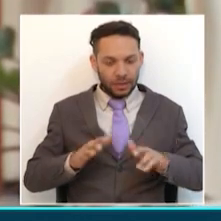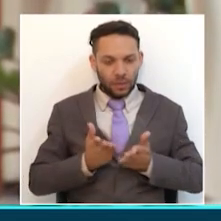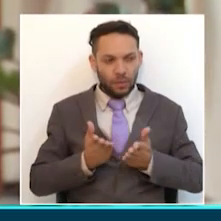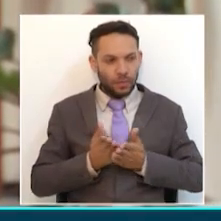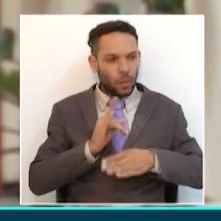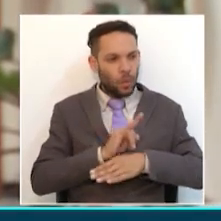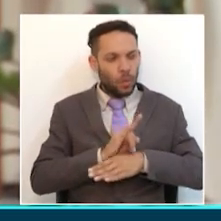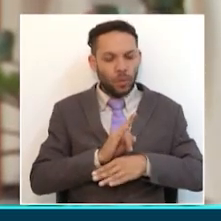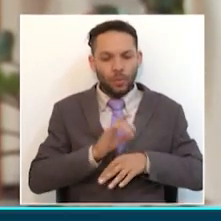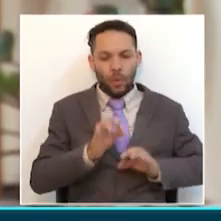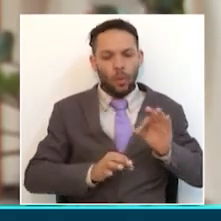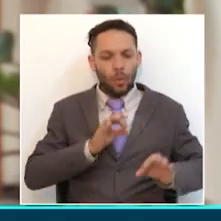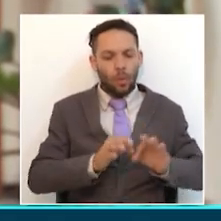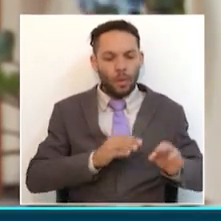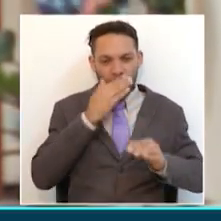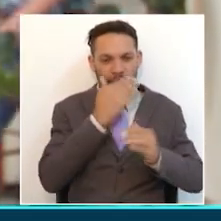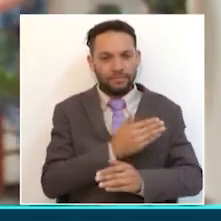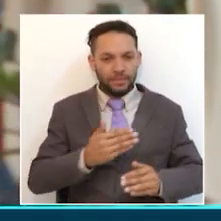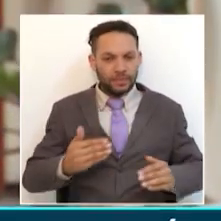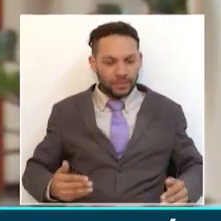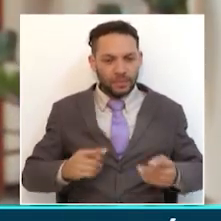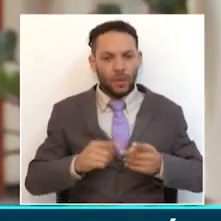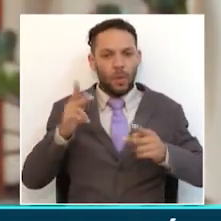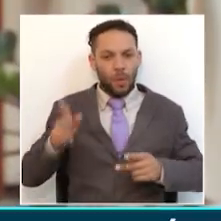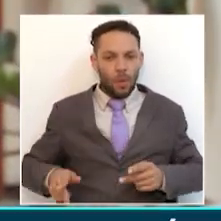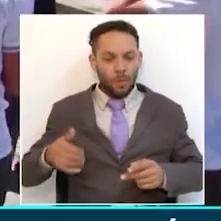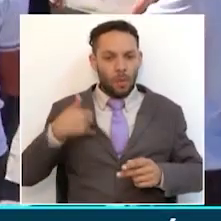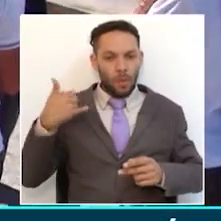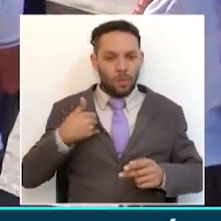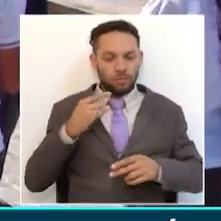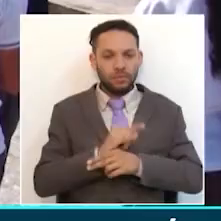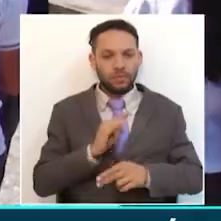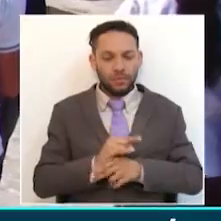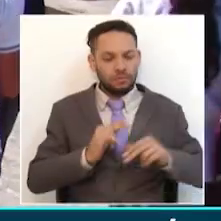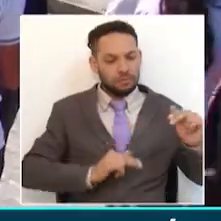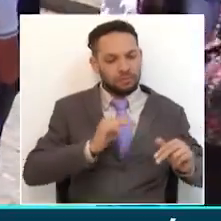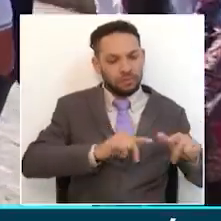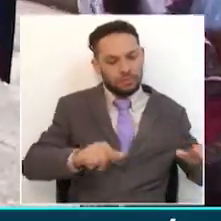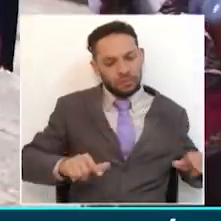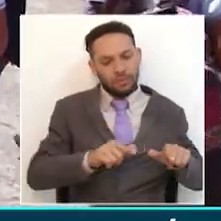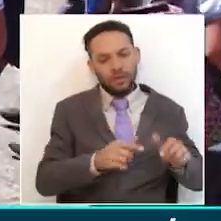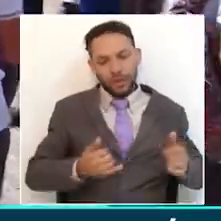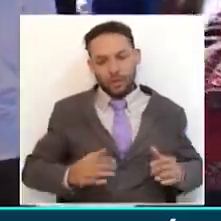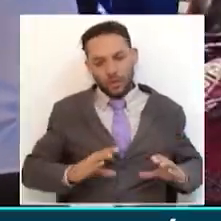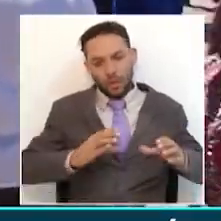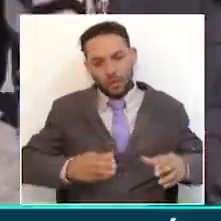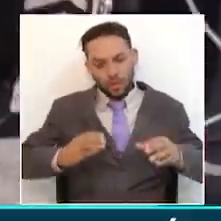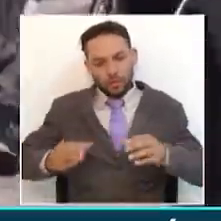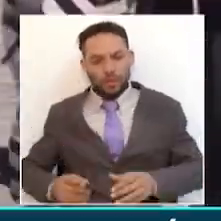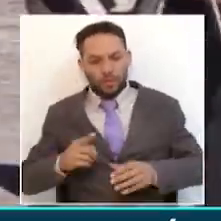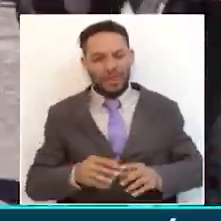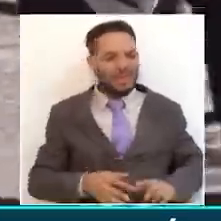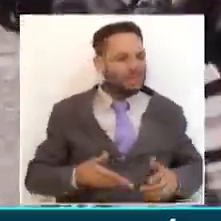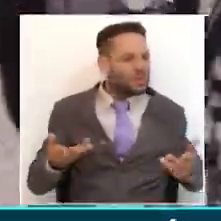educación no solo de los estudiantes, sino también de los docentes y la infraestructura educativa del departamento. Hasta el momento, la suspensión de clases se decretó en la capital caldense